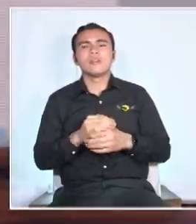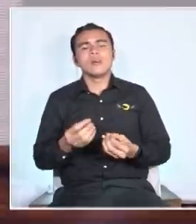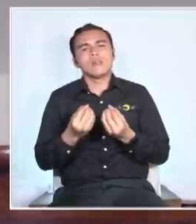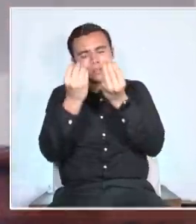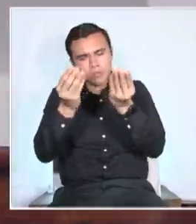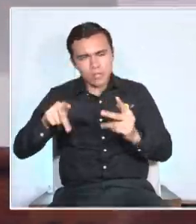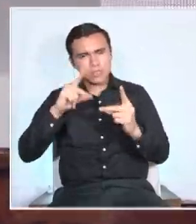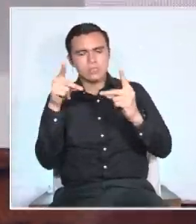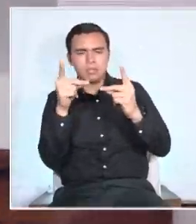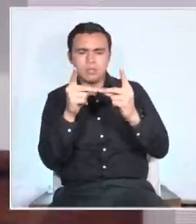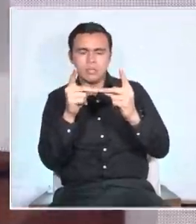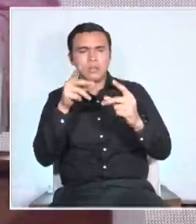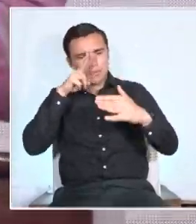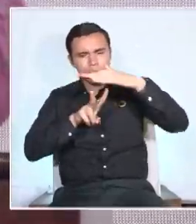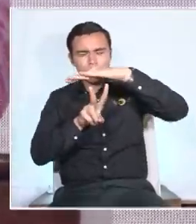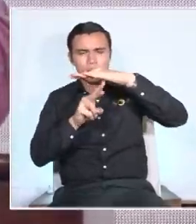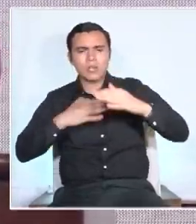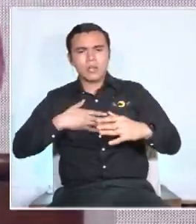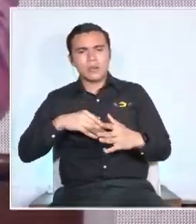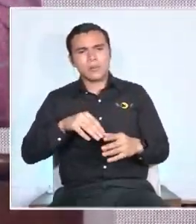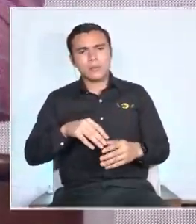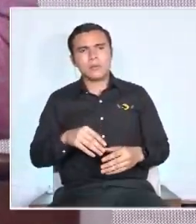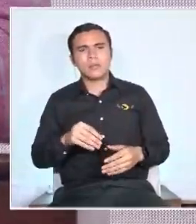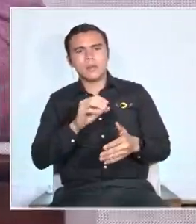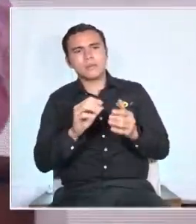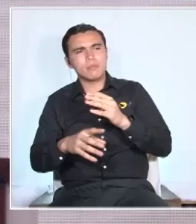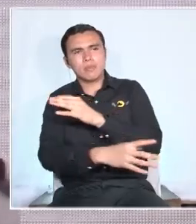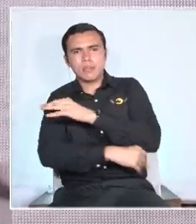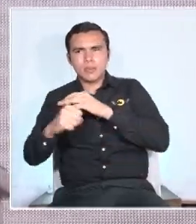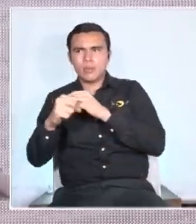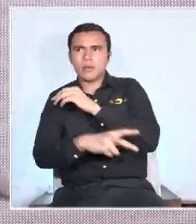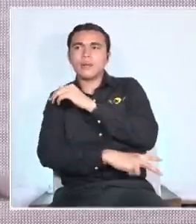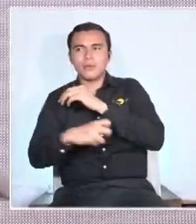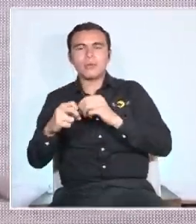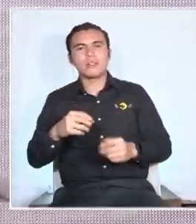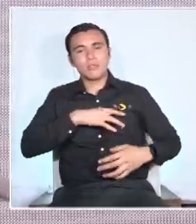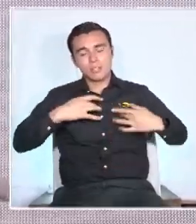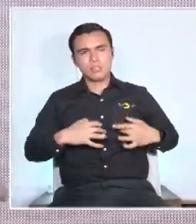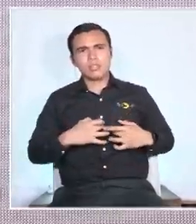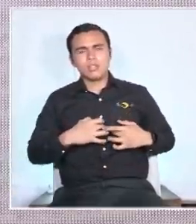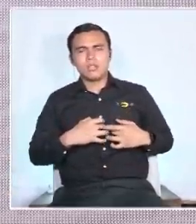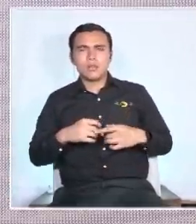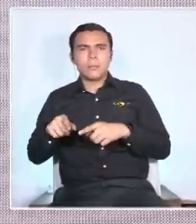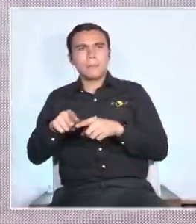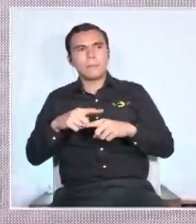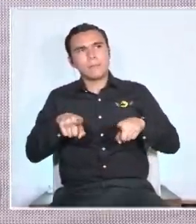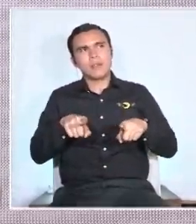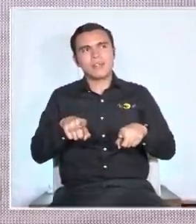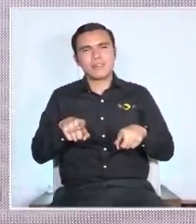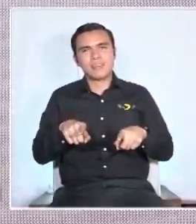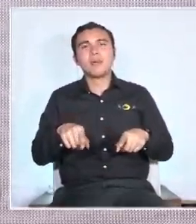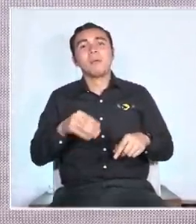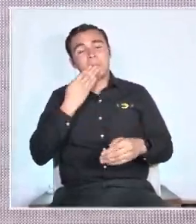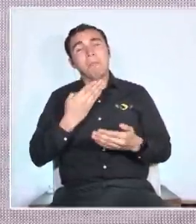lo profeta me robó el corazón con eso. Esa presentación estuvo, pero de alto